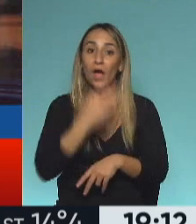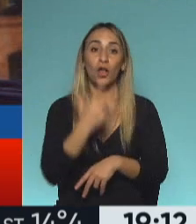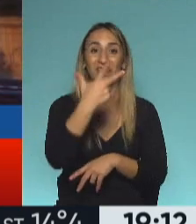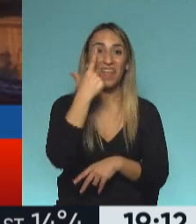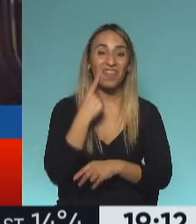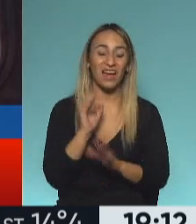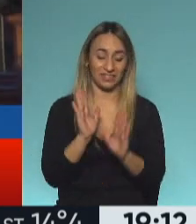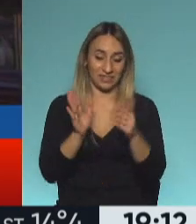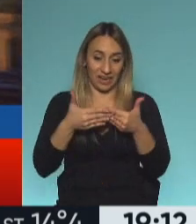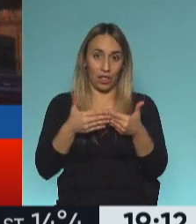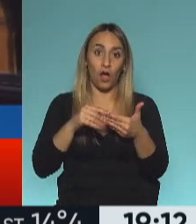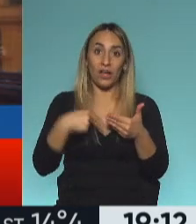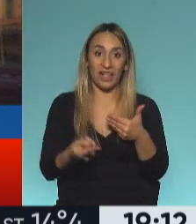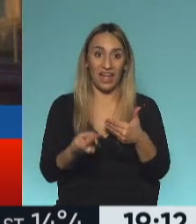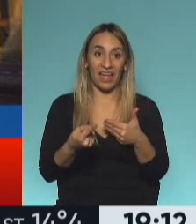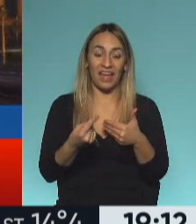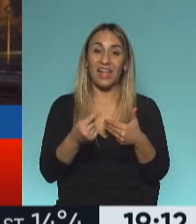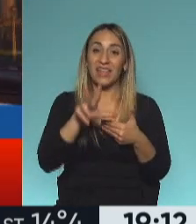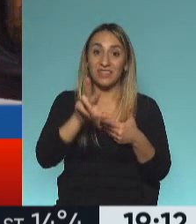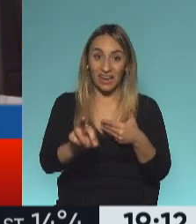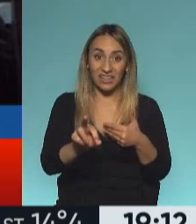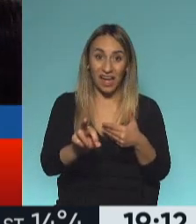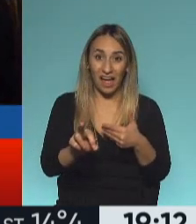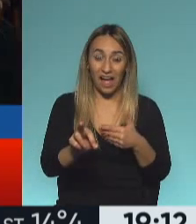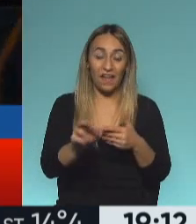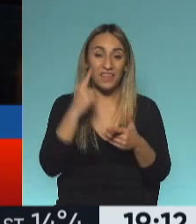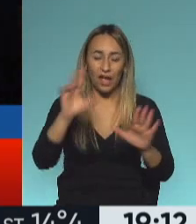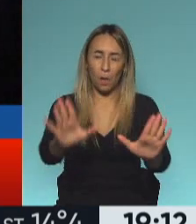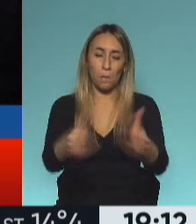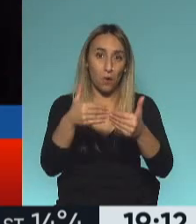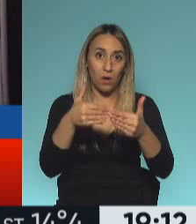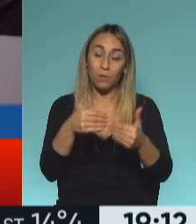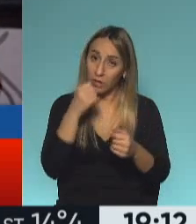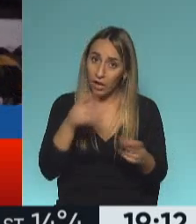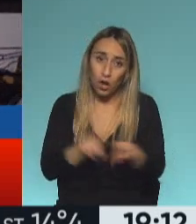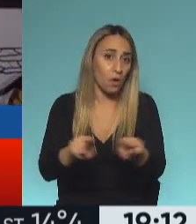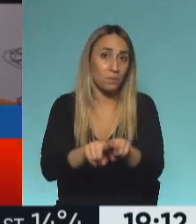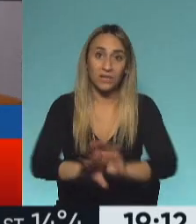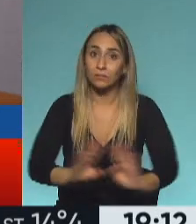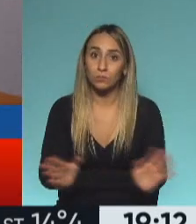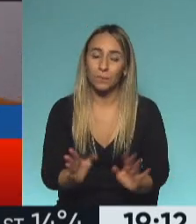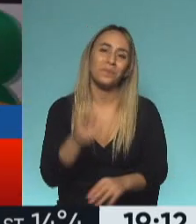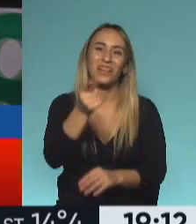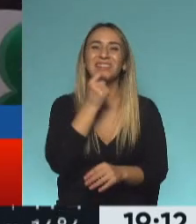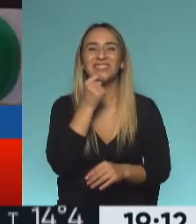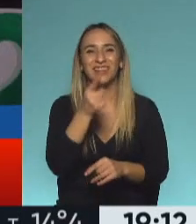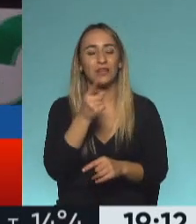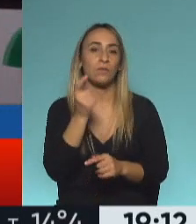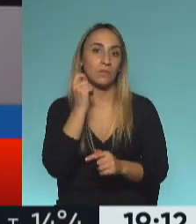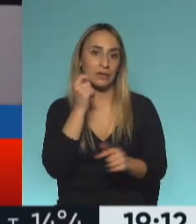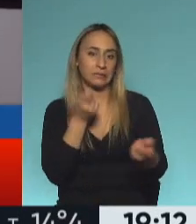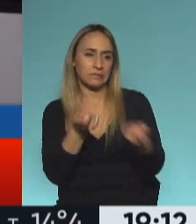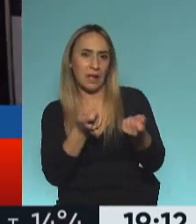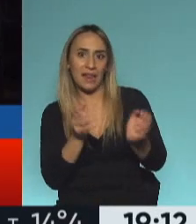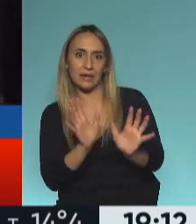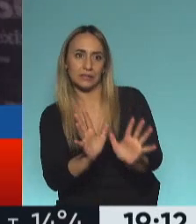que 30. Sí, Más vale 3 días todo cerrado que 30. Sí. Y es lo mismo. Si uno logra, ¿sí?, contener